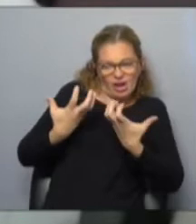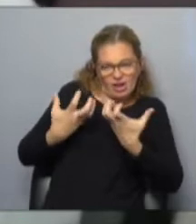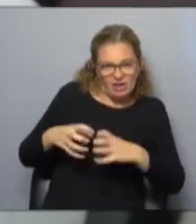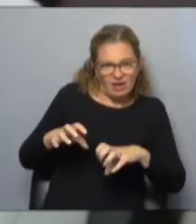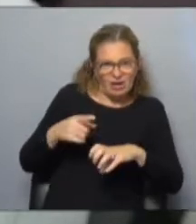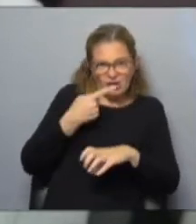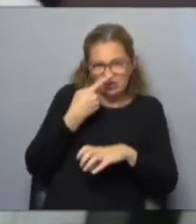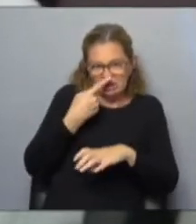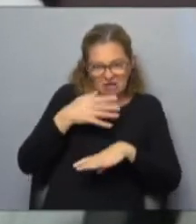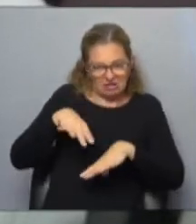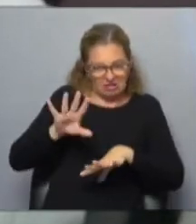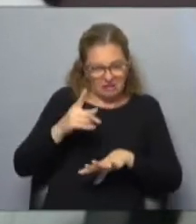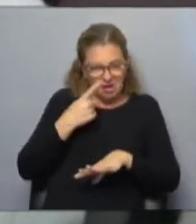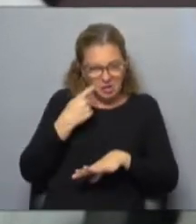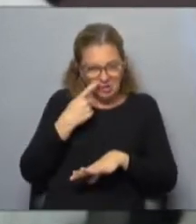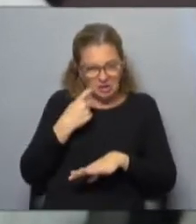sin consecuencias.